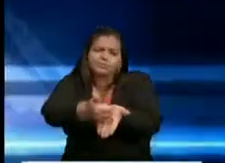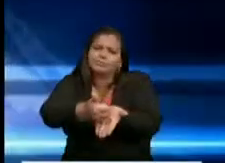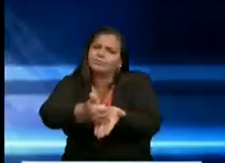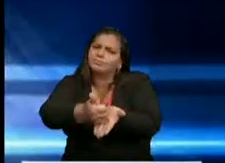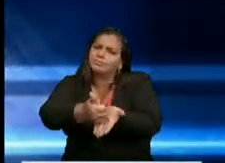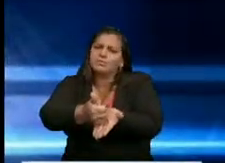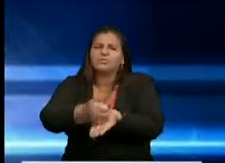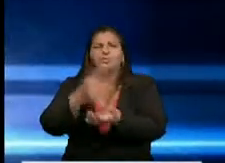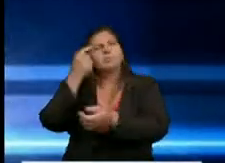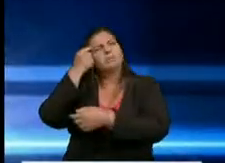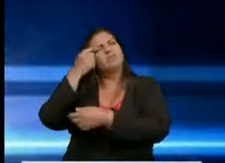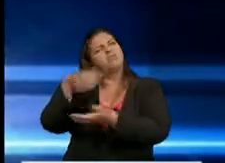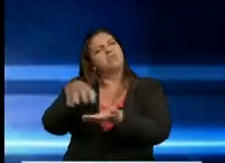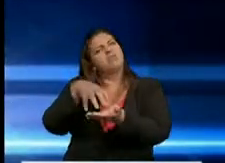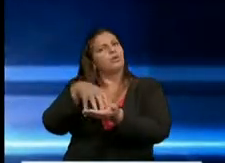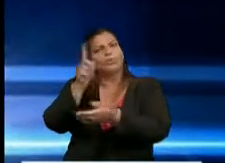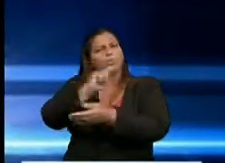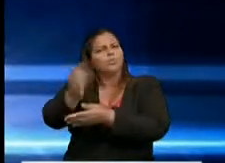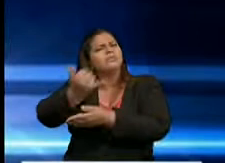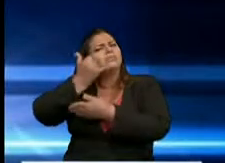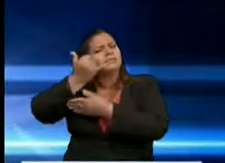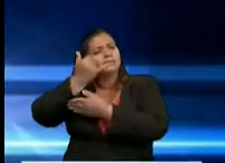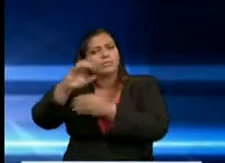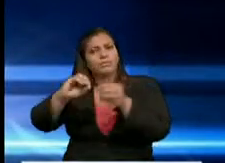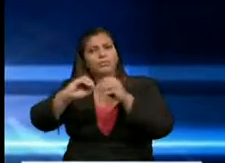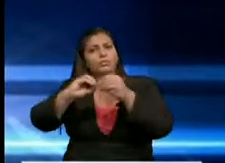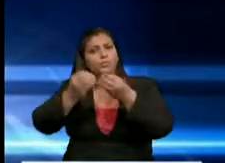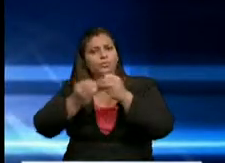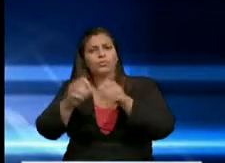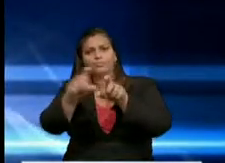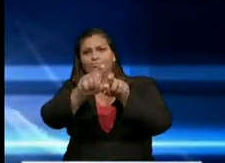en comunicarse con el número